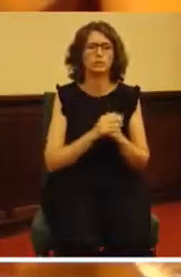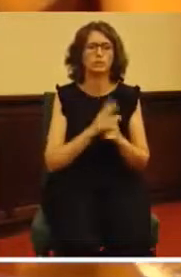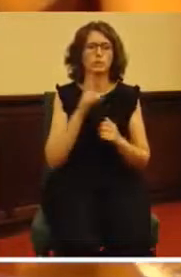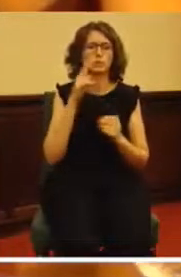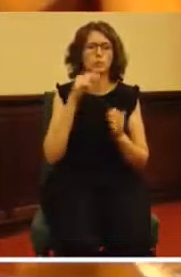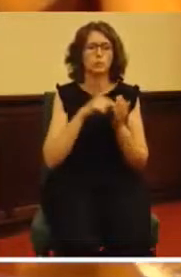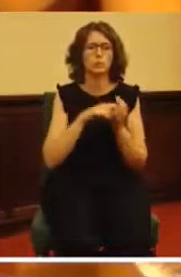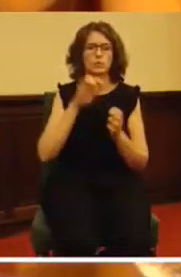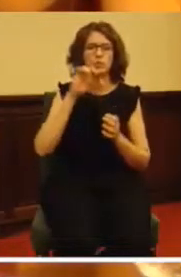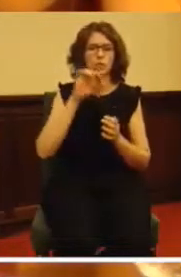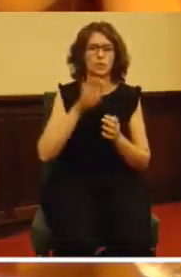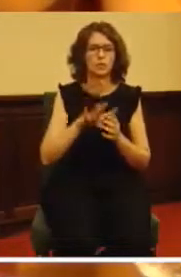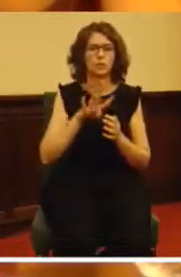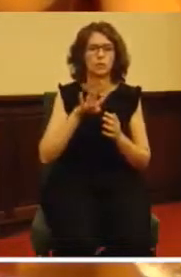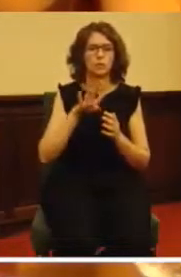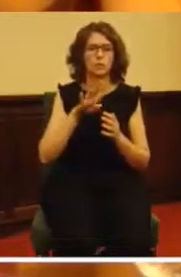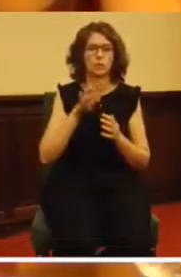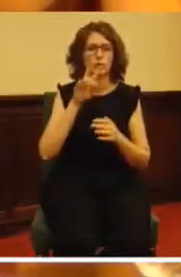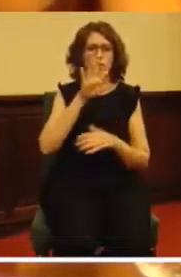año 2014,